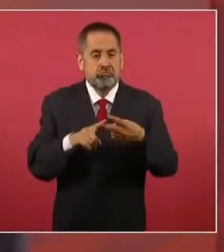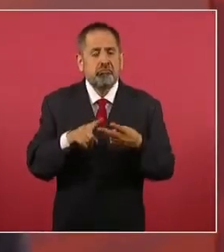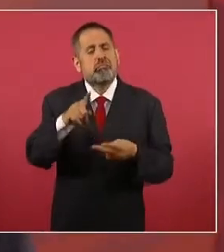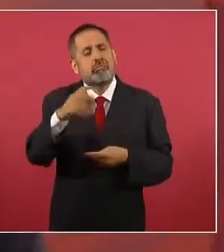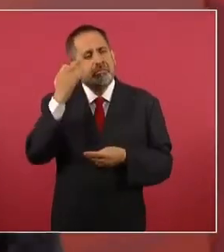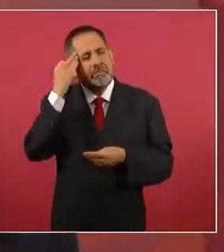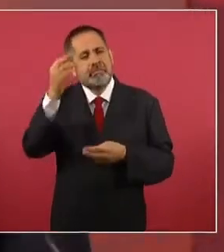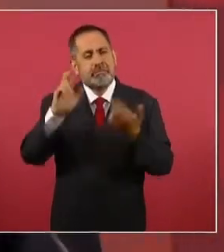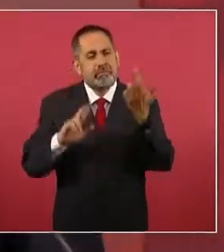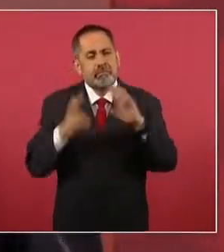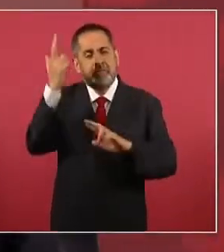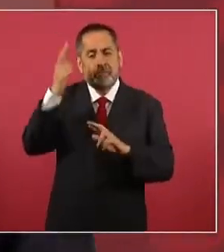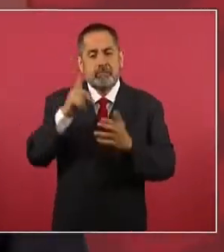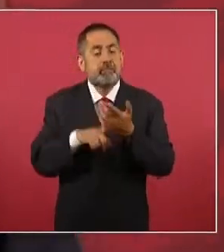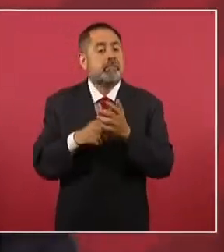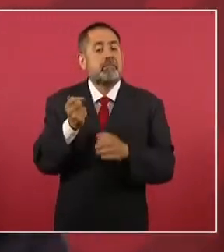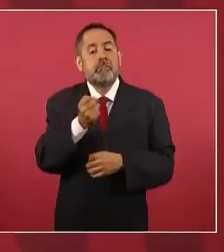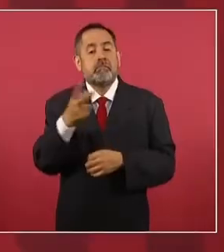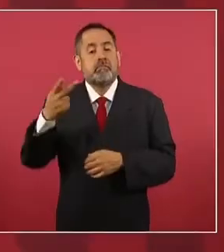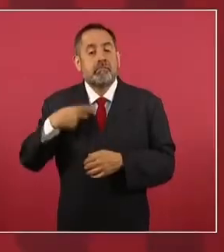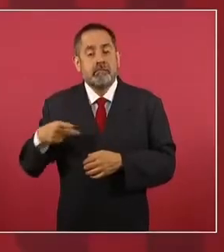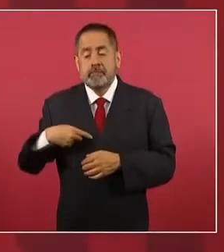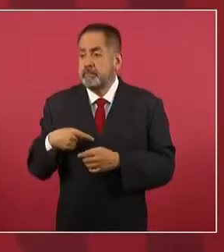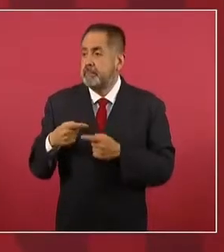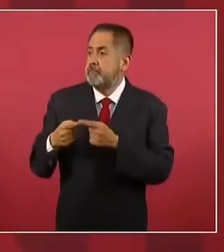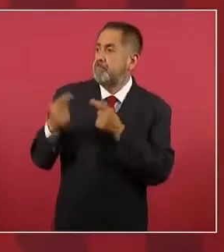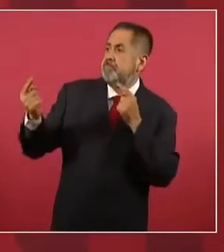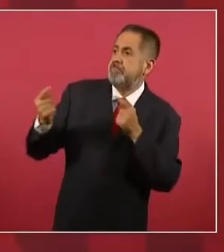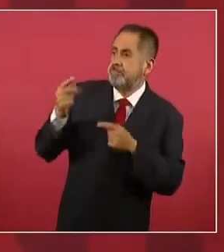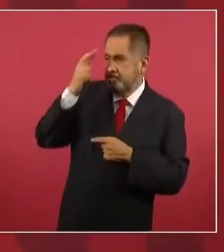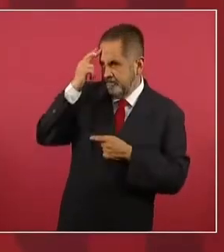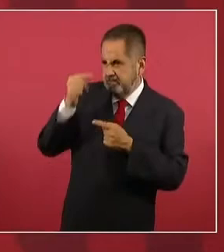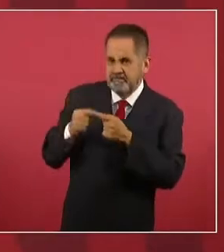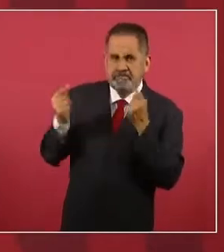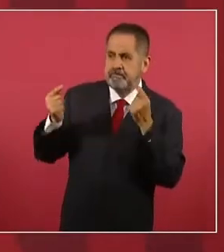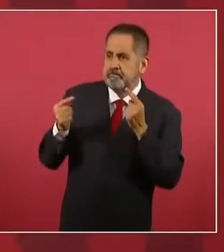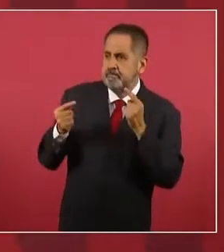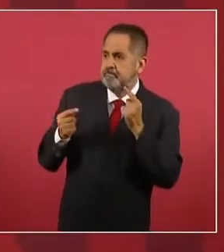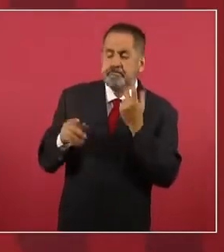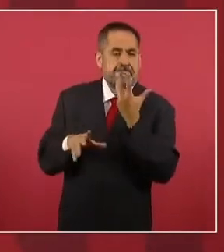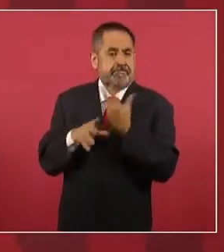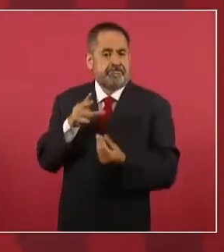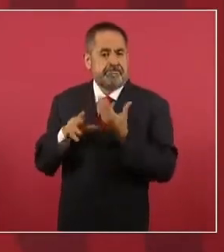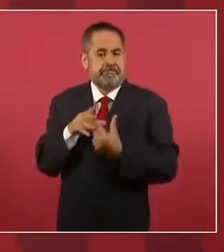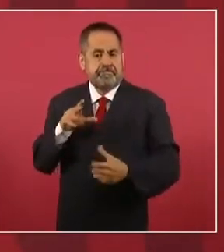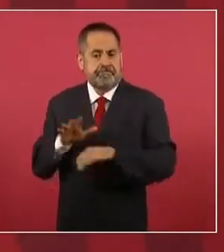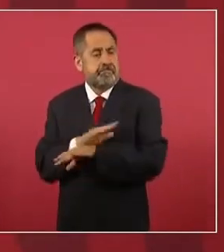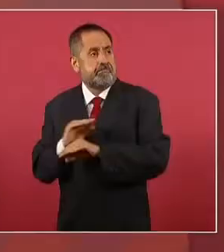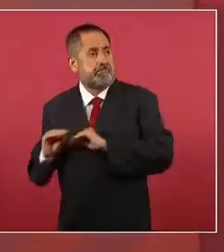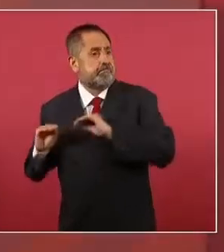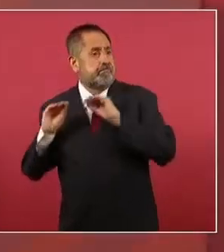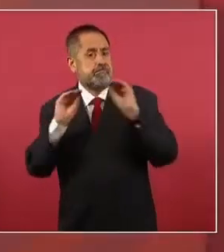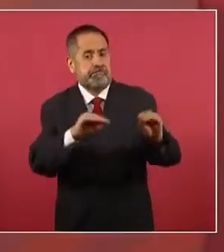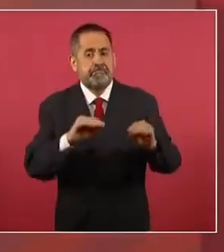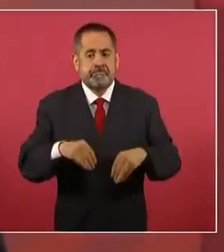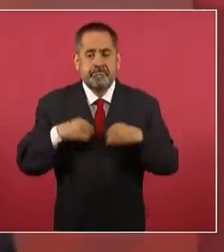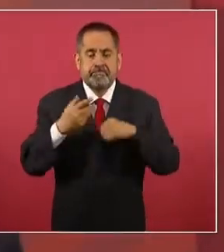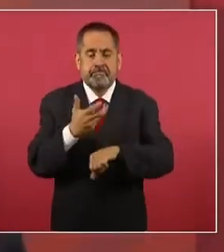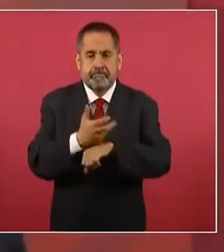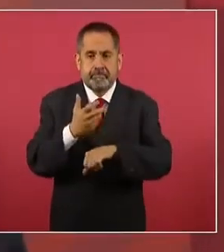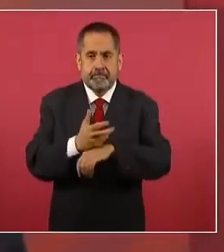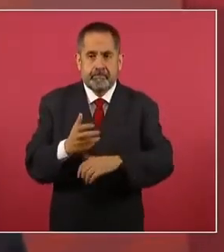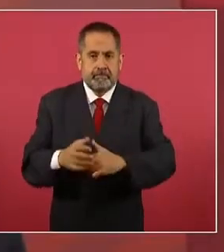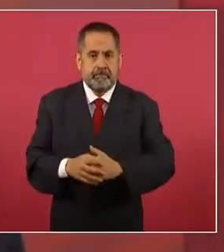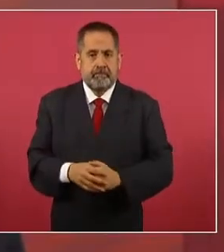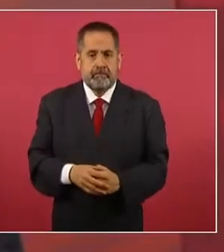revolución, muchos opositores a la dictadura porfirista se fueron al exilio a Estados Unidos.